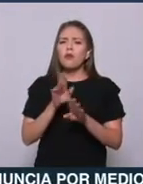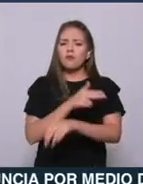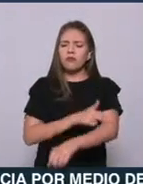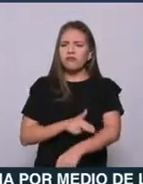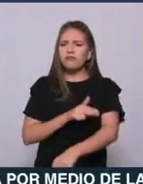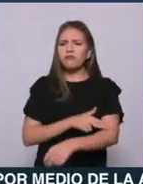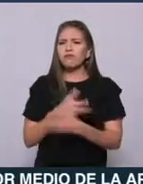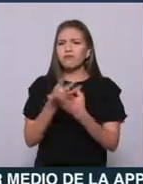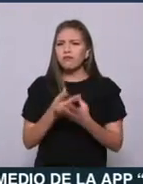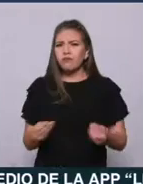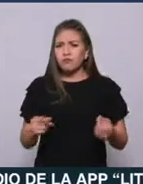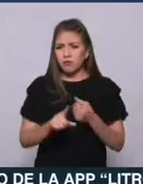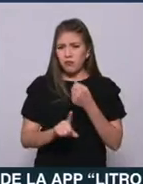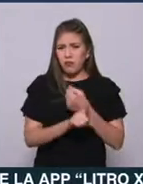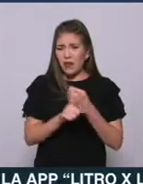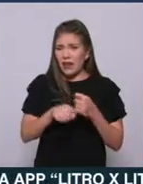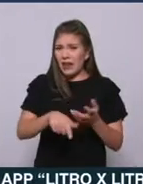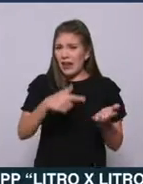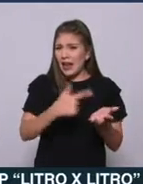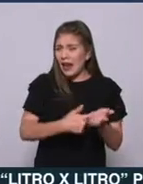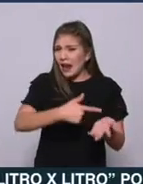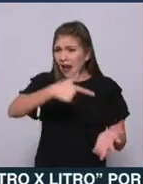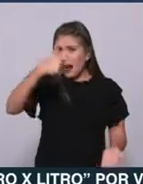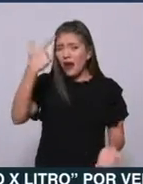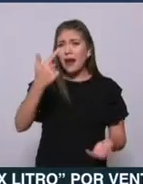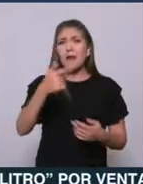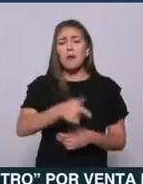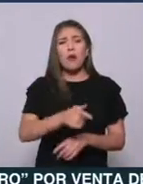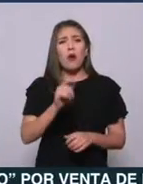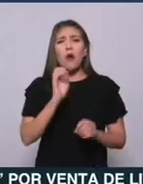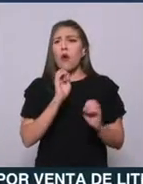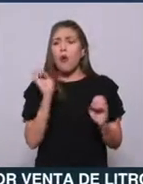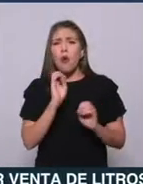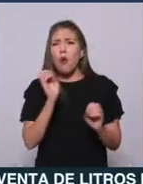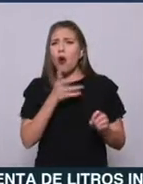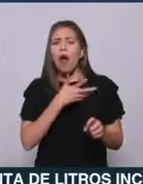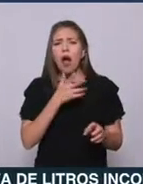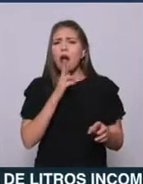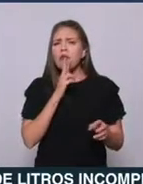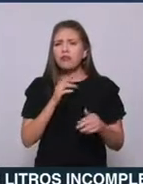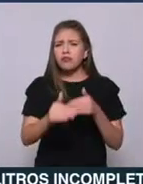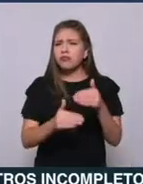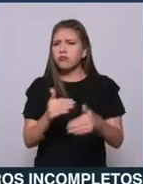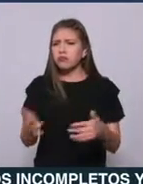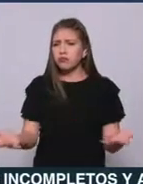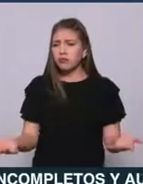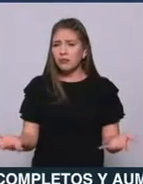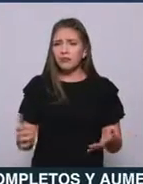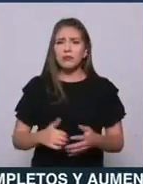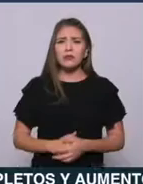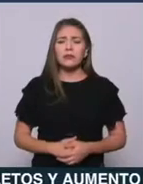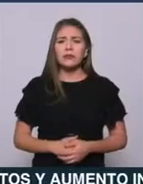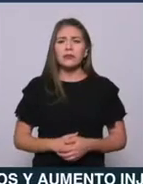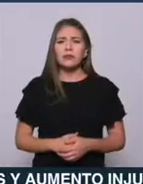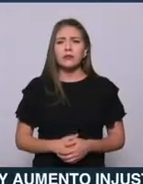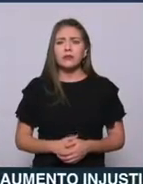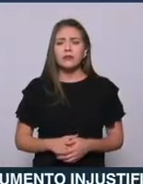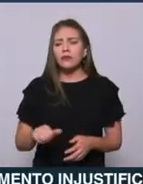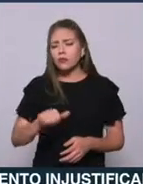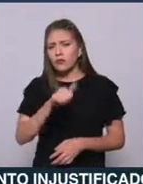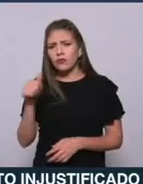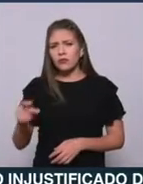una estrategia que no había dado resultados? Otra pregunta. ¿Qué relación